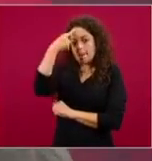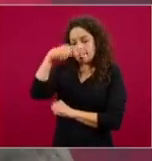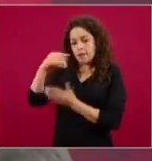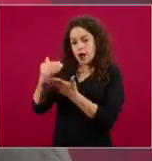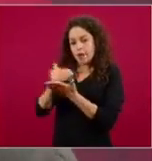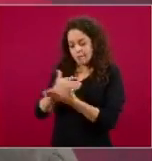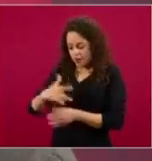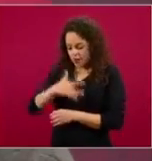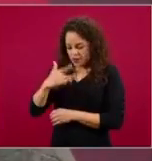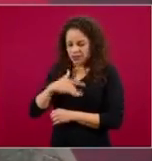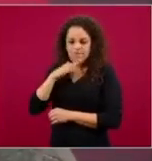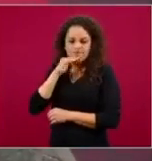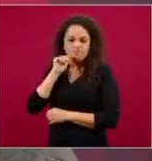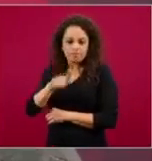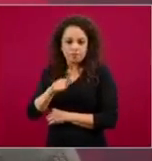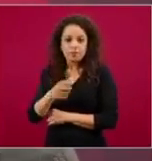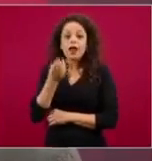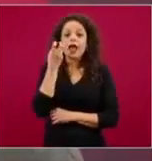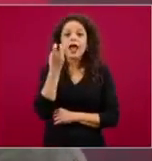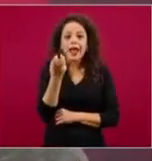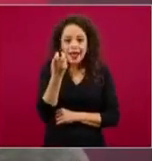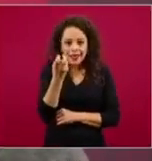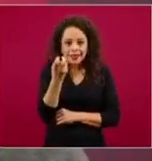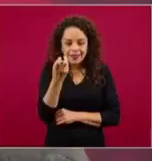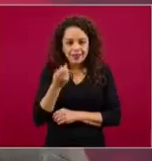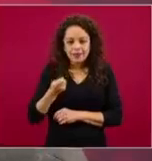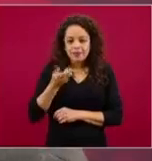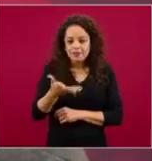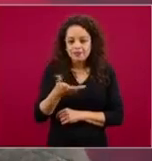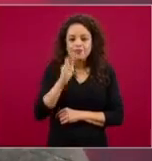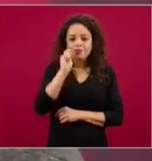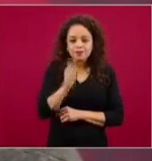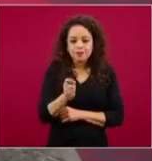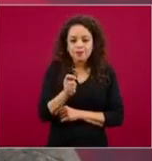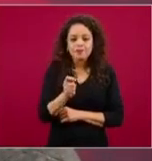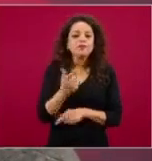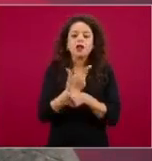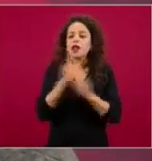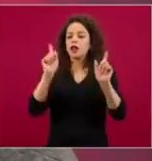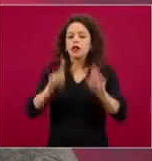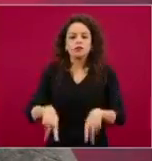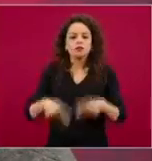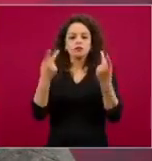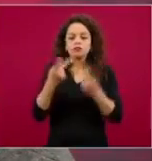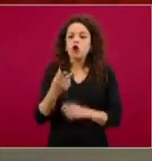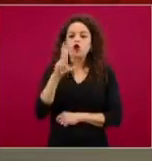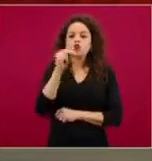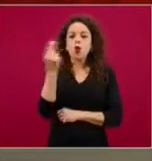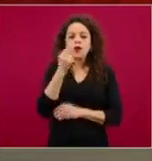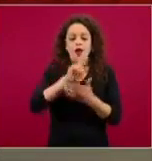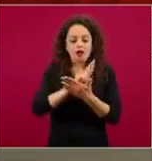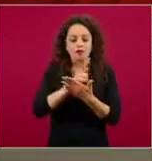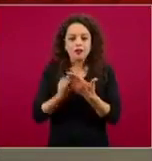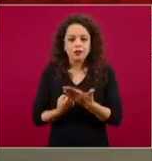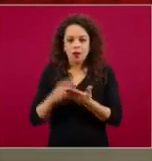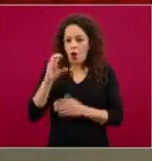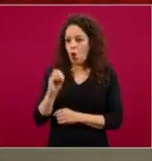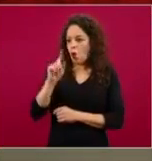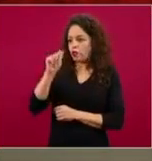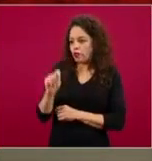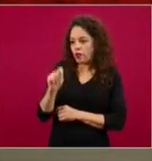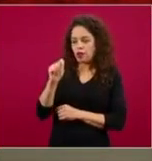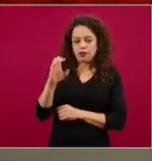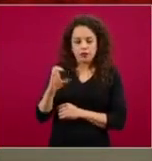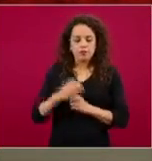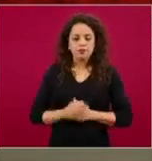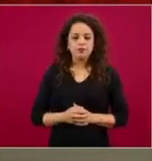síntomas. Estos medicamentos genéricamente llamados de venta libre, de venta sin receta, OTC por las siglas en